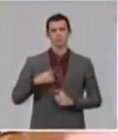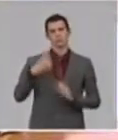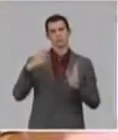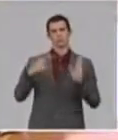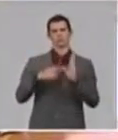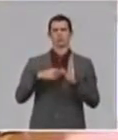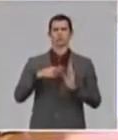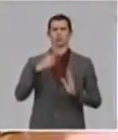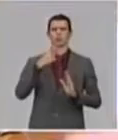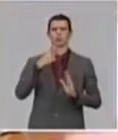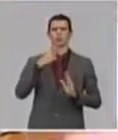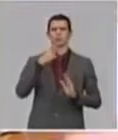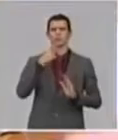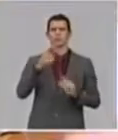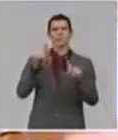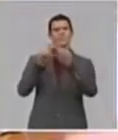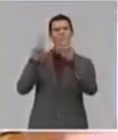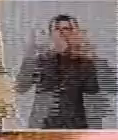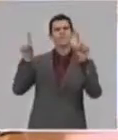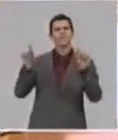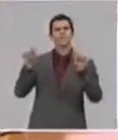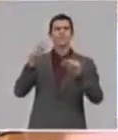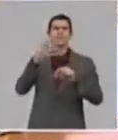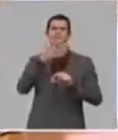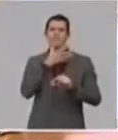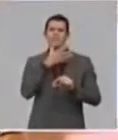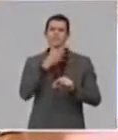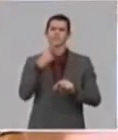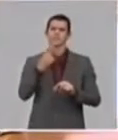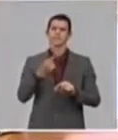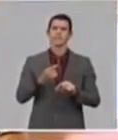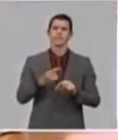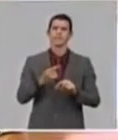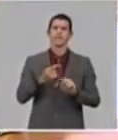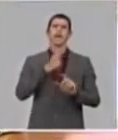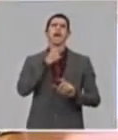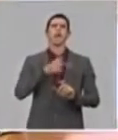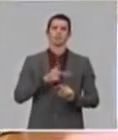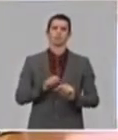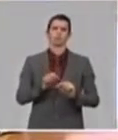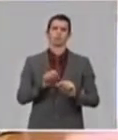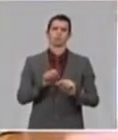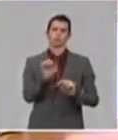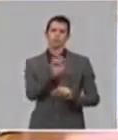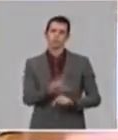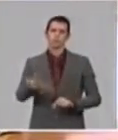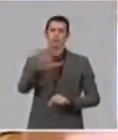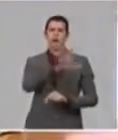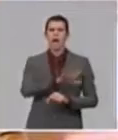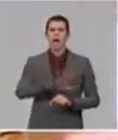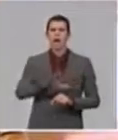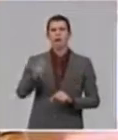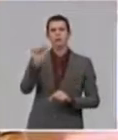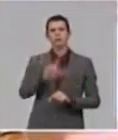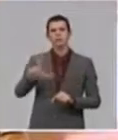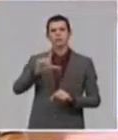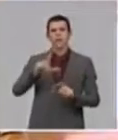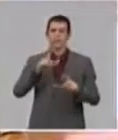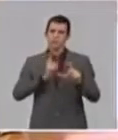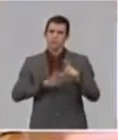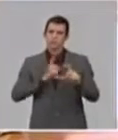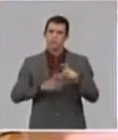dijo que en el socialismo el hombre no puede sobrar y que una sociedad donde el hombre sobre no sirve y que ya de por sí